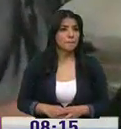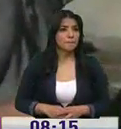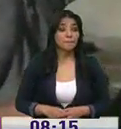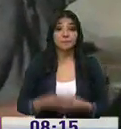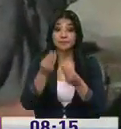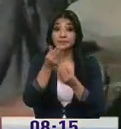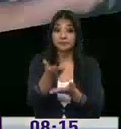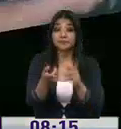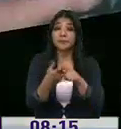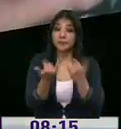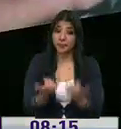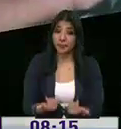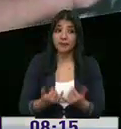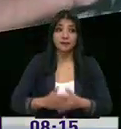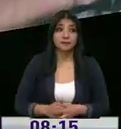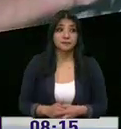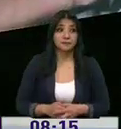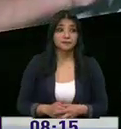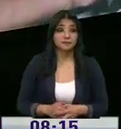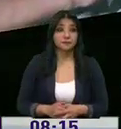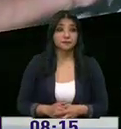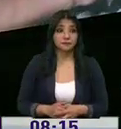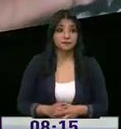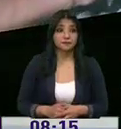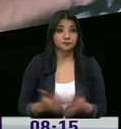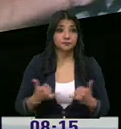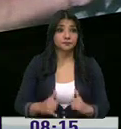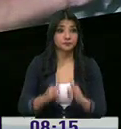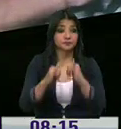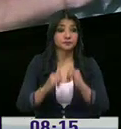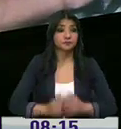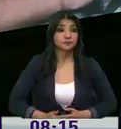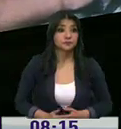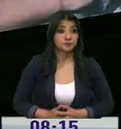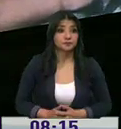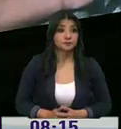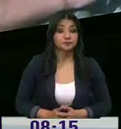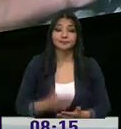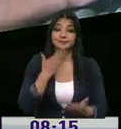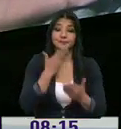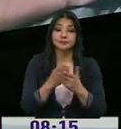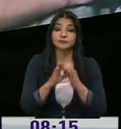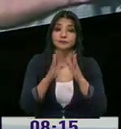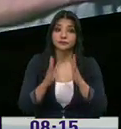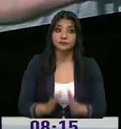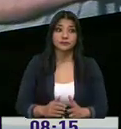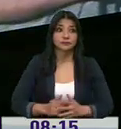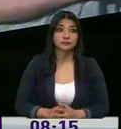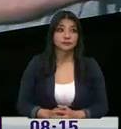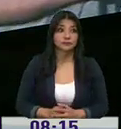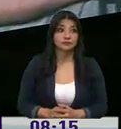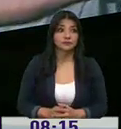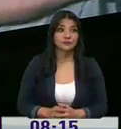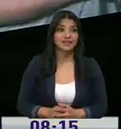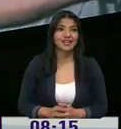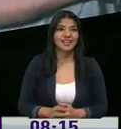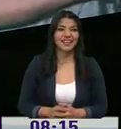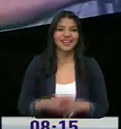información hasta el momento, Roberto, ustedes continúen con más. Gracias, Sofía. El Michifús te está alterando, ¿ah?